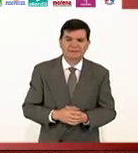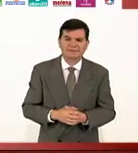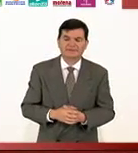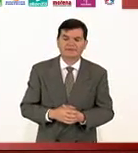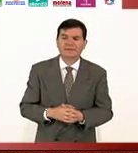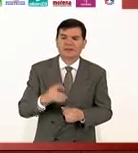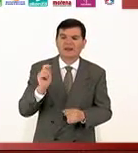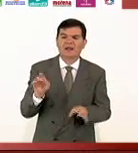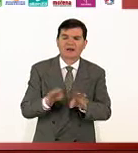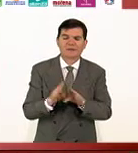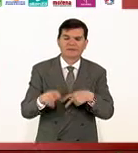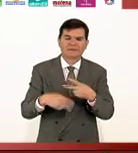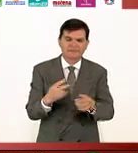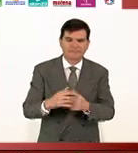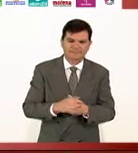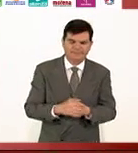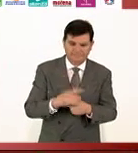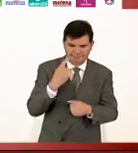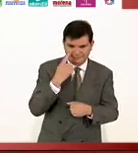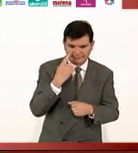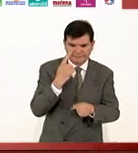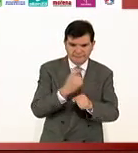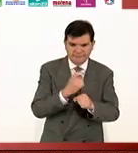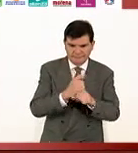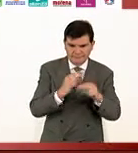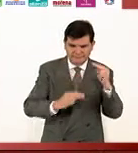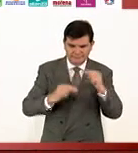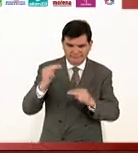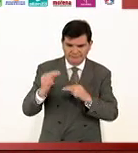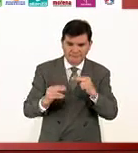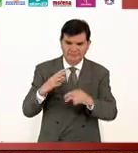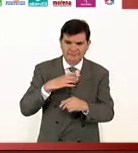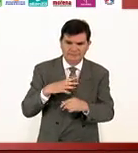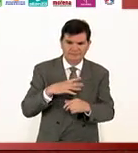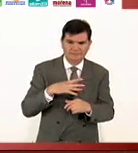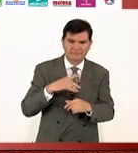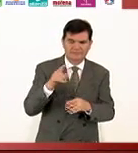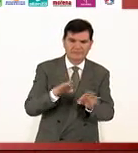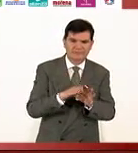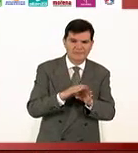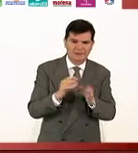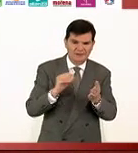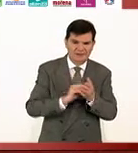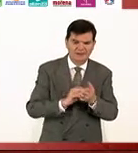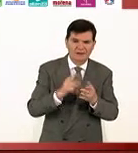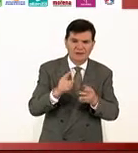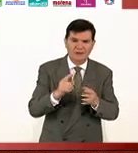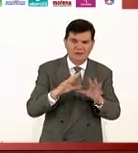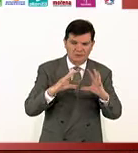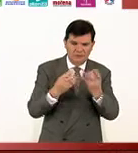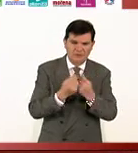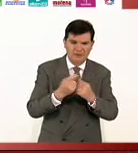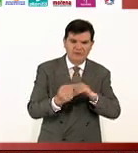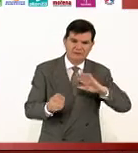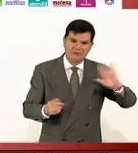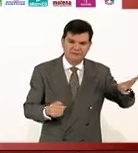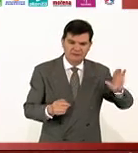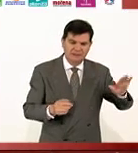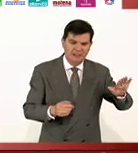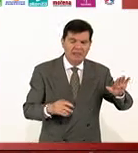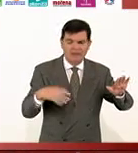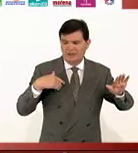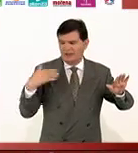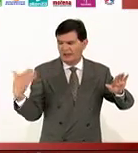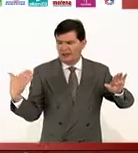exactamente. Cuéntanos cómo van Mira, las cosas. lo que dice este primer gráfico, tenemos nuevamente esto que llamamos preferencia bruta a la izquierda y luego a la